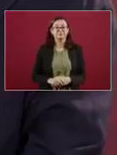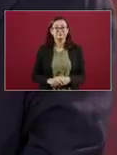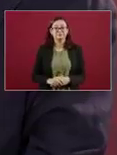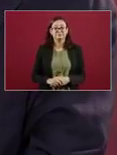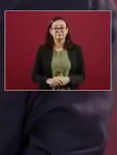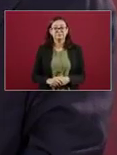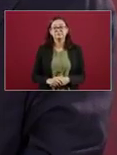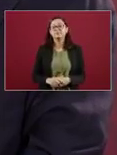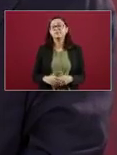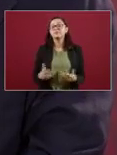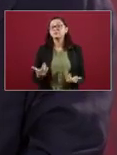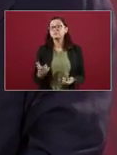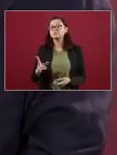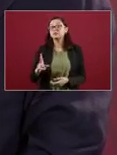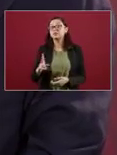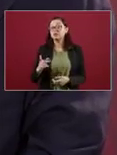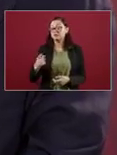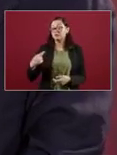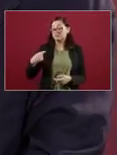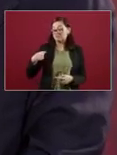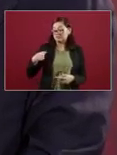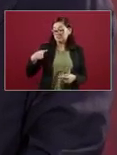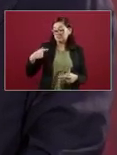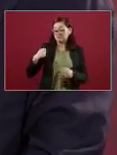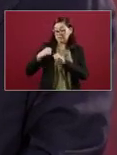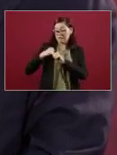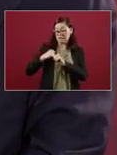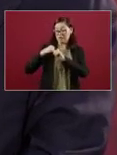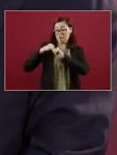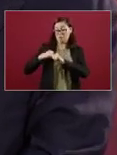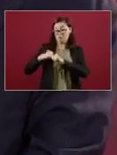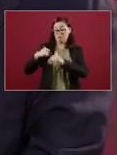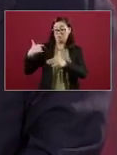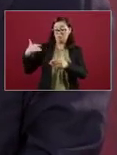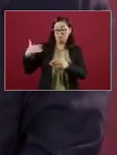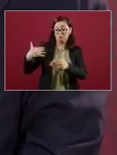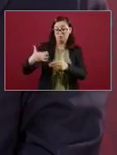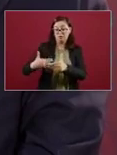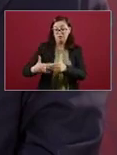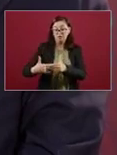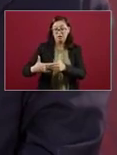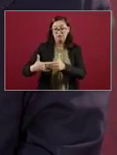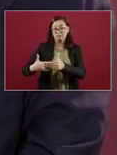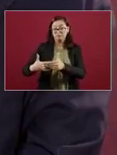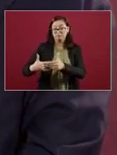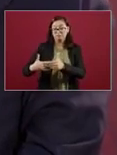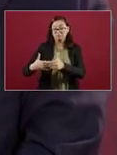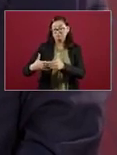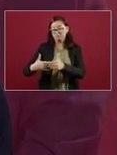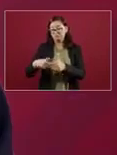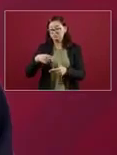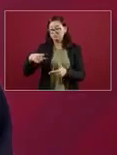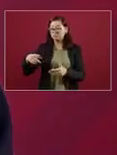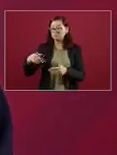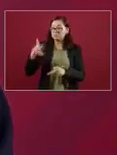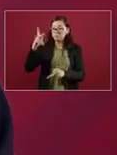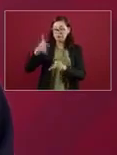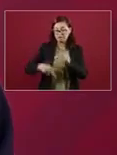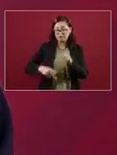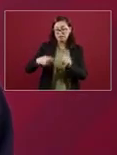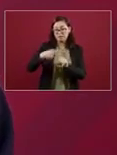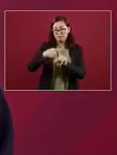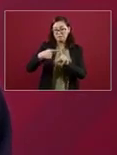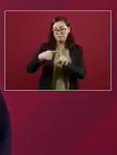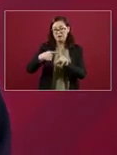aplicar la revocación del mandato y preguntarle a los mexicanos en